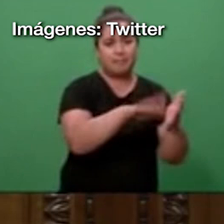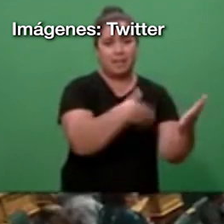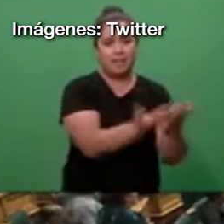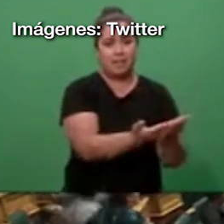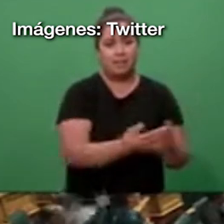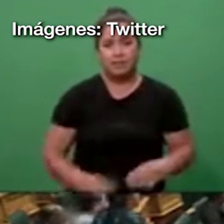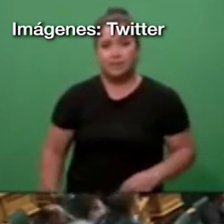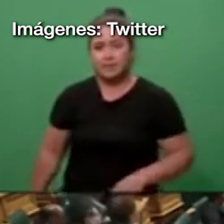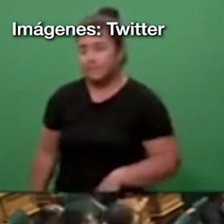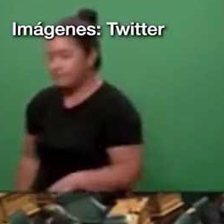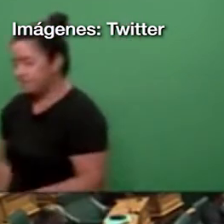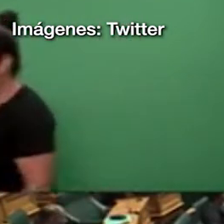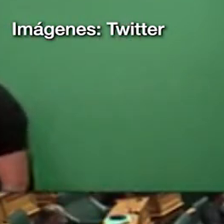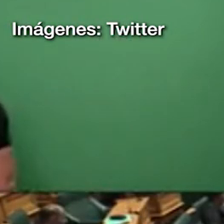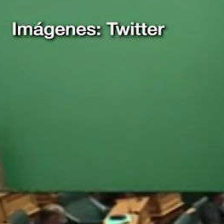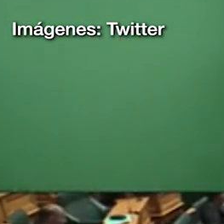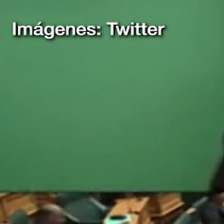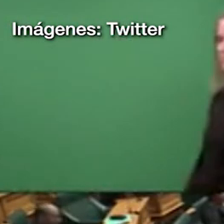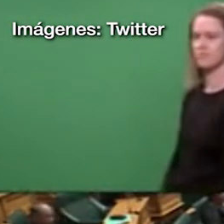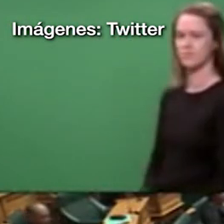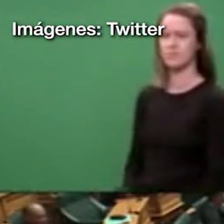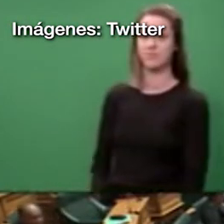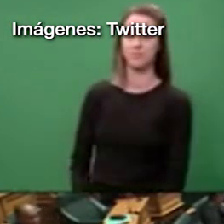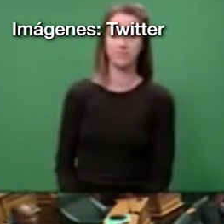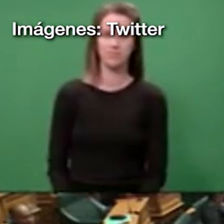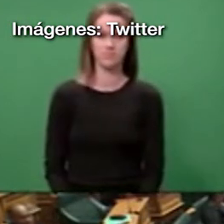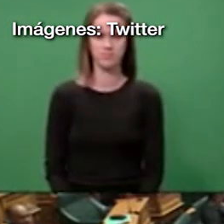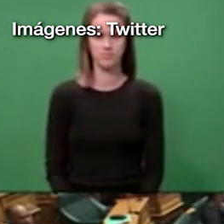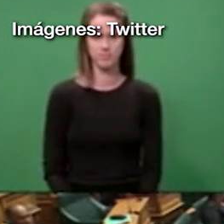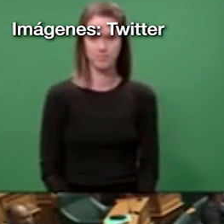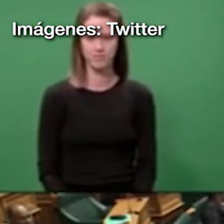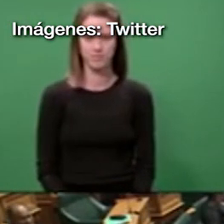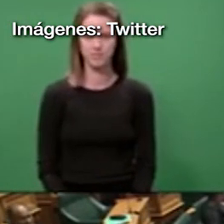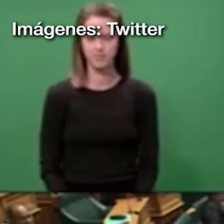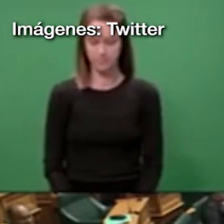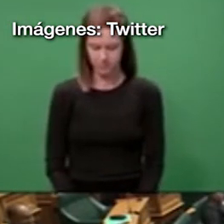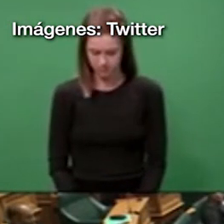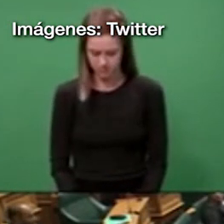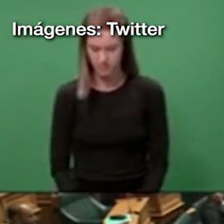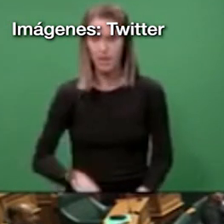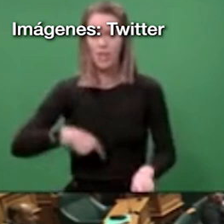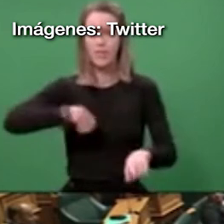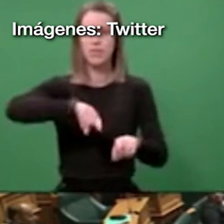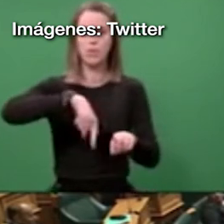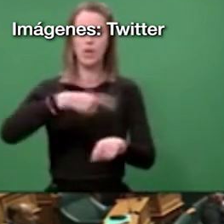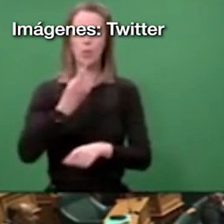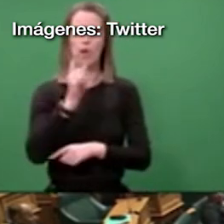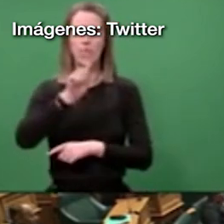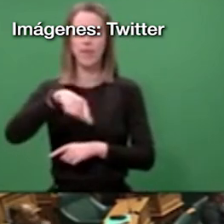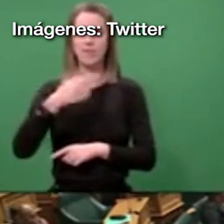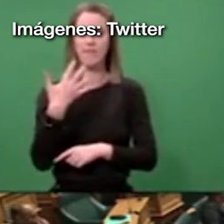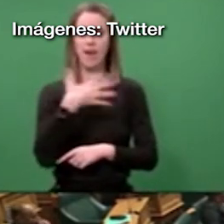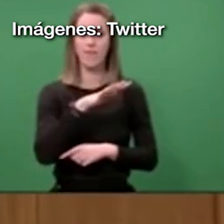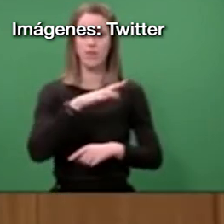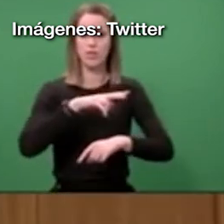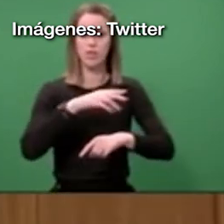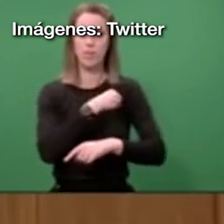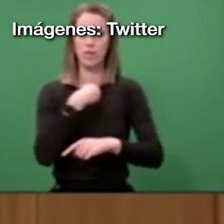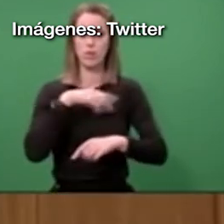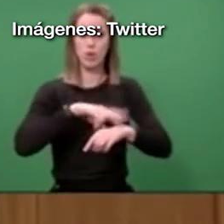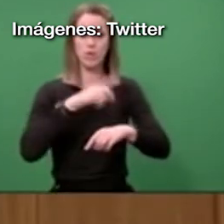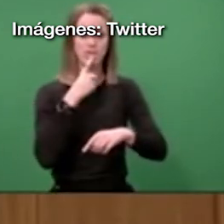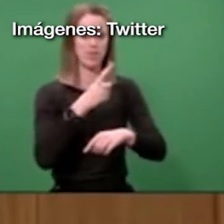sufren una enfermedad terminal y que cumplen con ciertos criterios la opción de solicitar la asistencia médica legal para terminar con sus